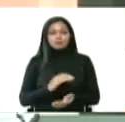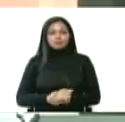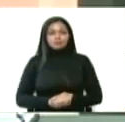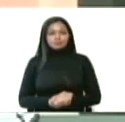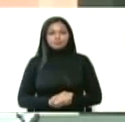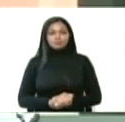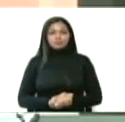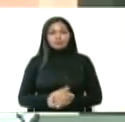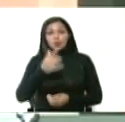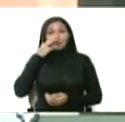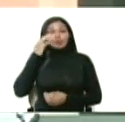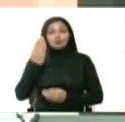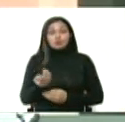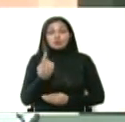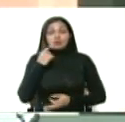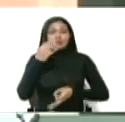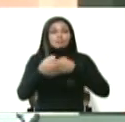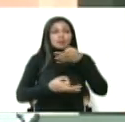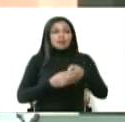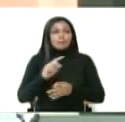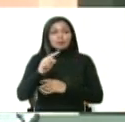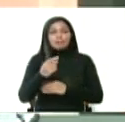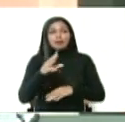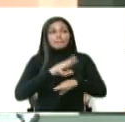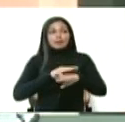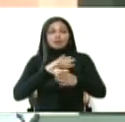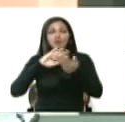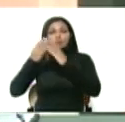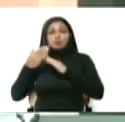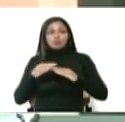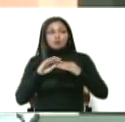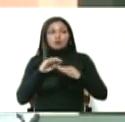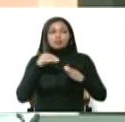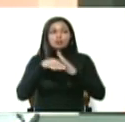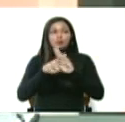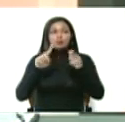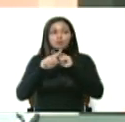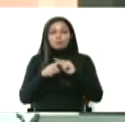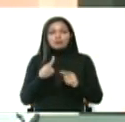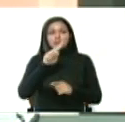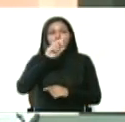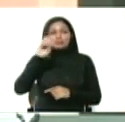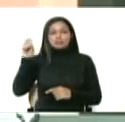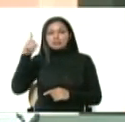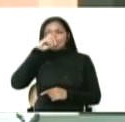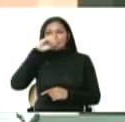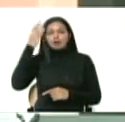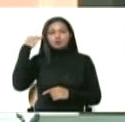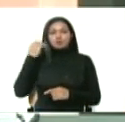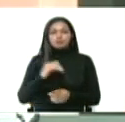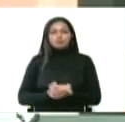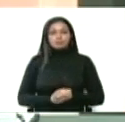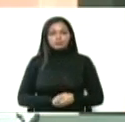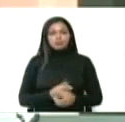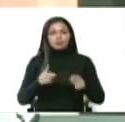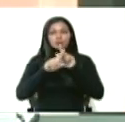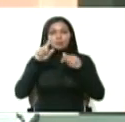José Gregorio fue el primer médico integral comunitario de Barrio Adentro hace 100 años. José Gregorio Hernández.